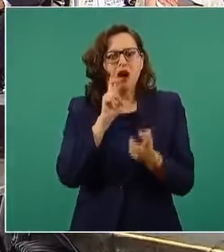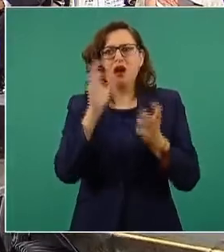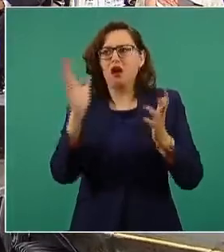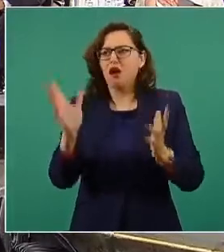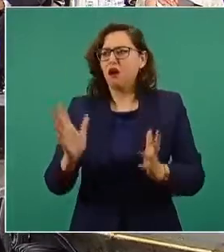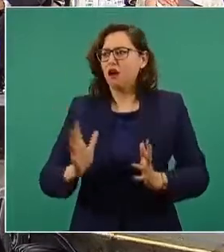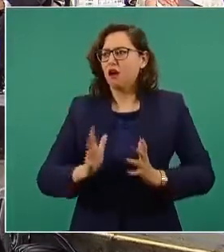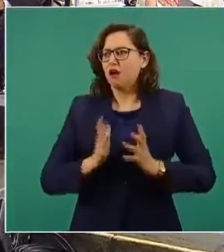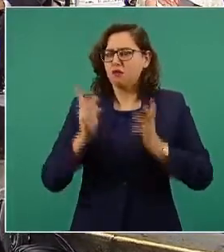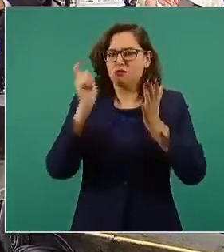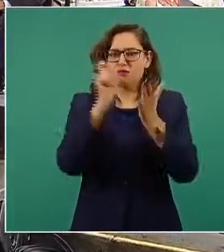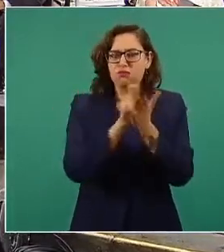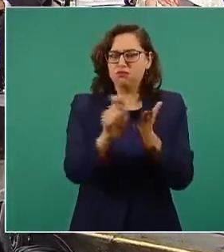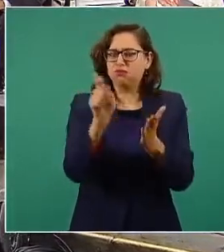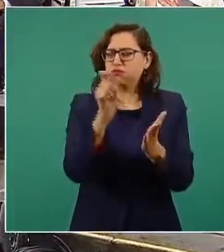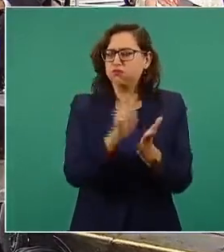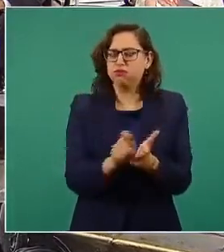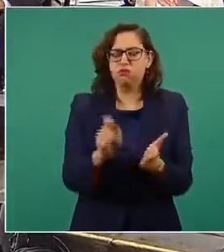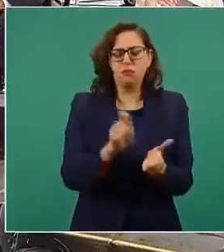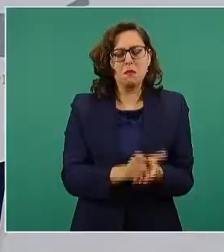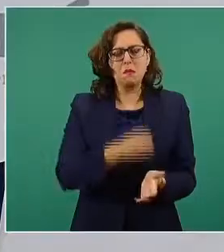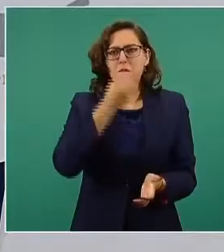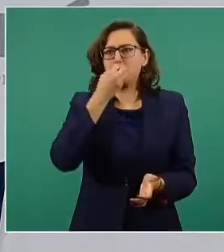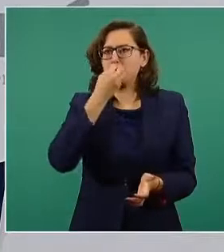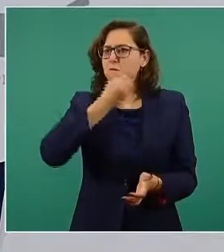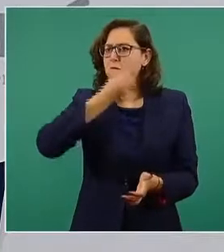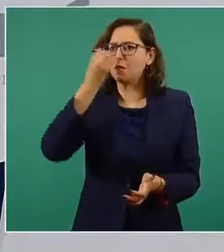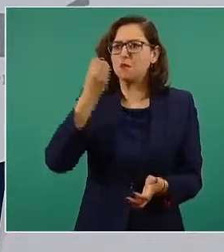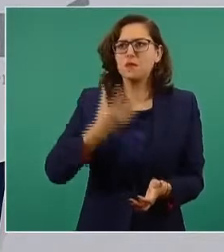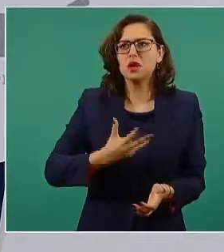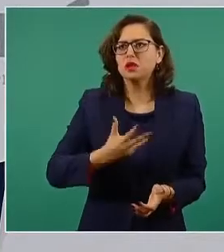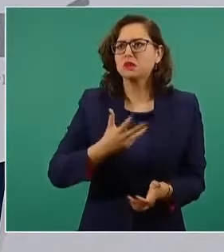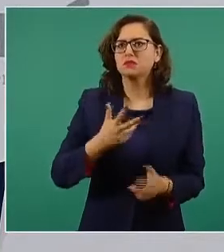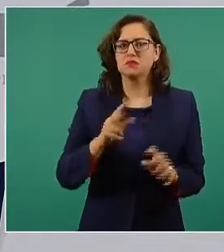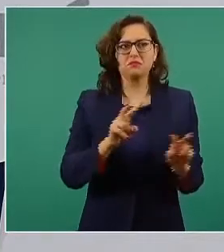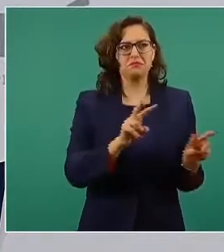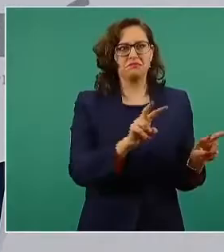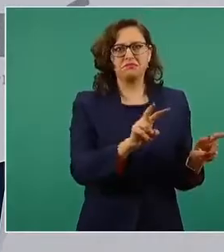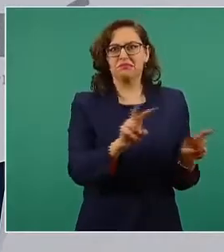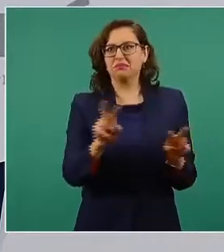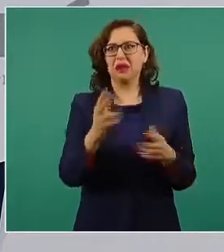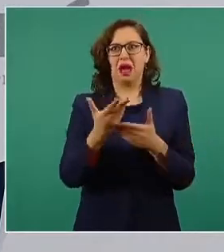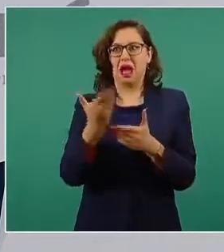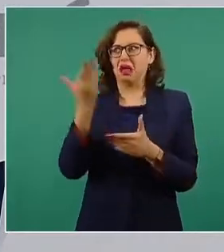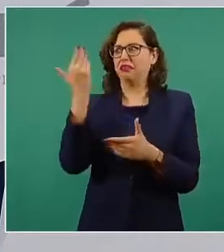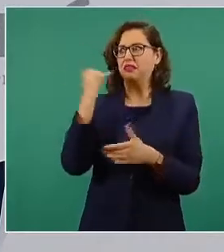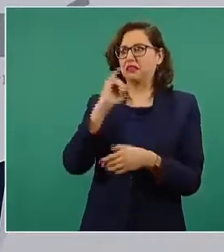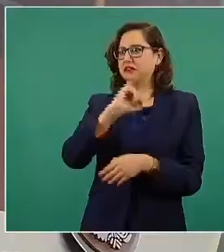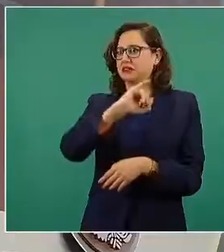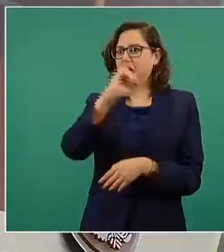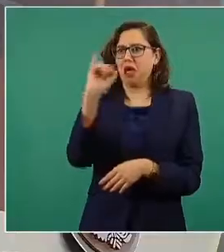hay mucho que ponderar en ello, que no sé cómo lo cuente, ver cosas nunca oídas, ni aún